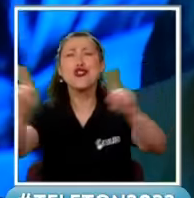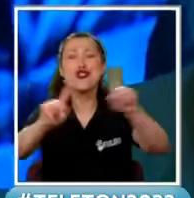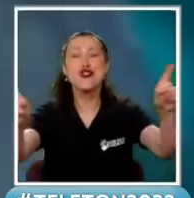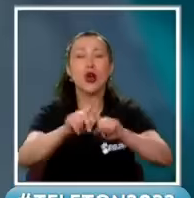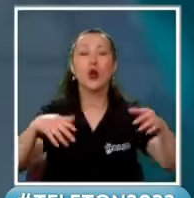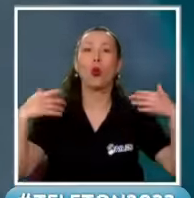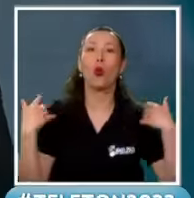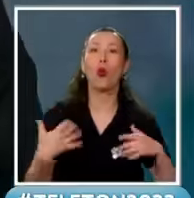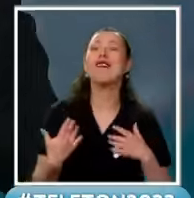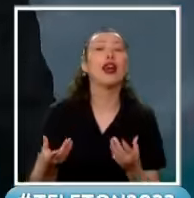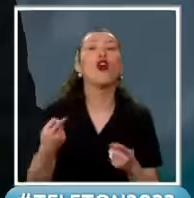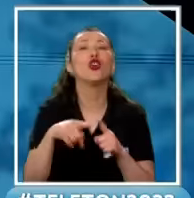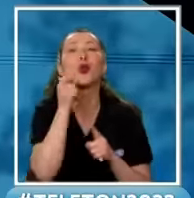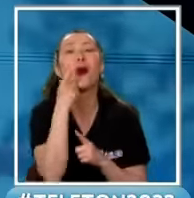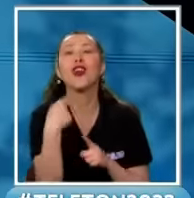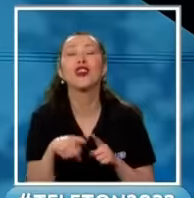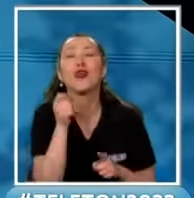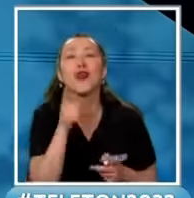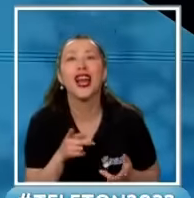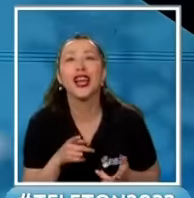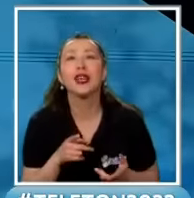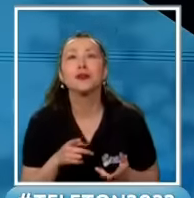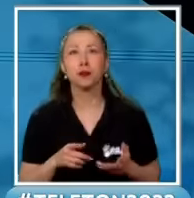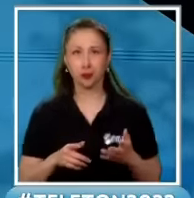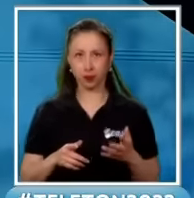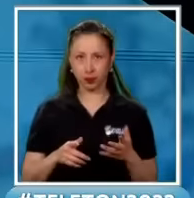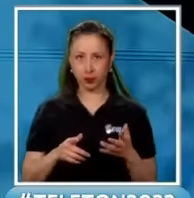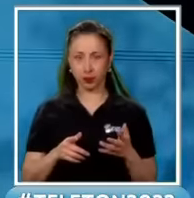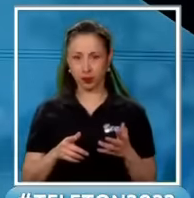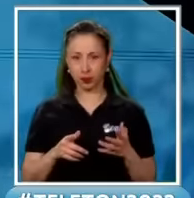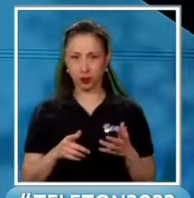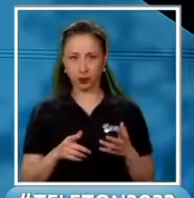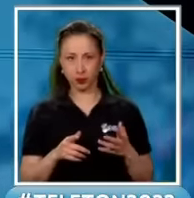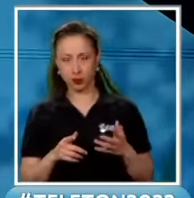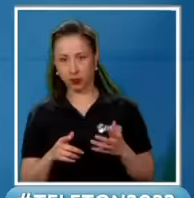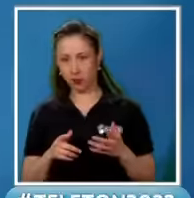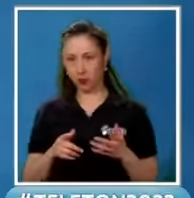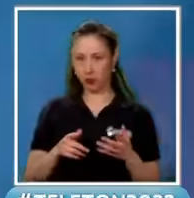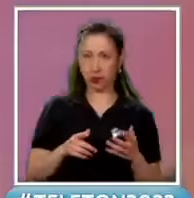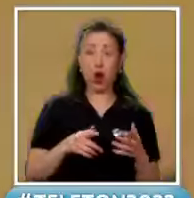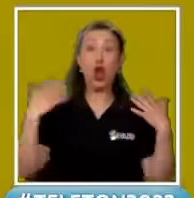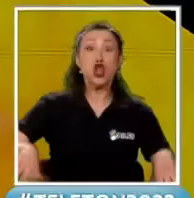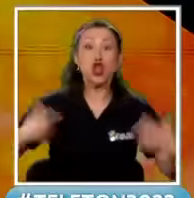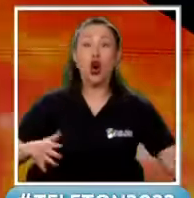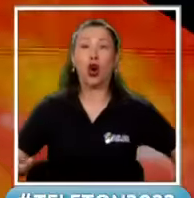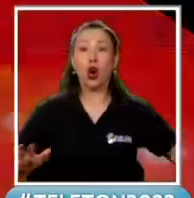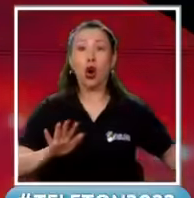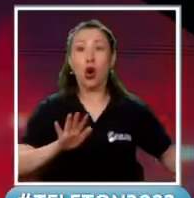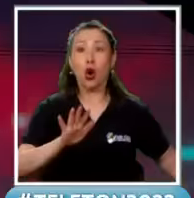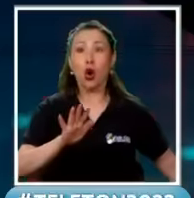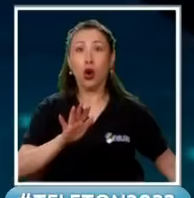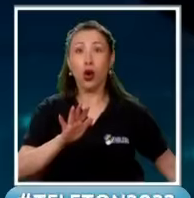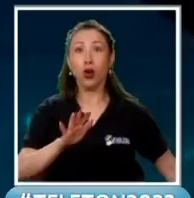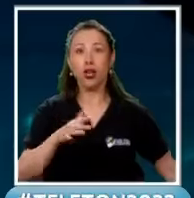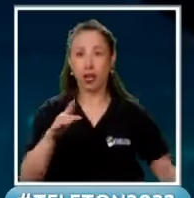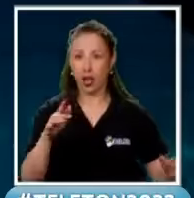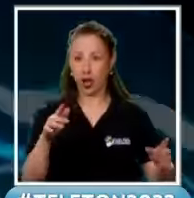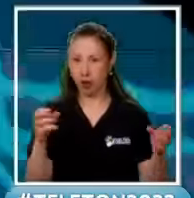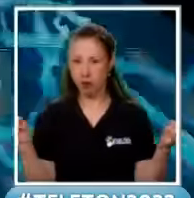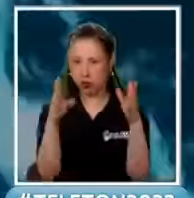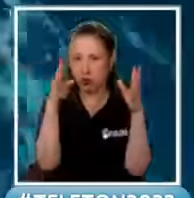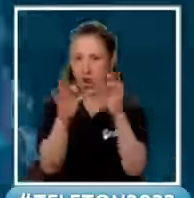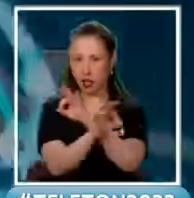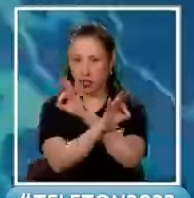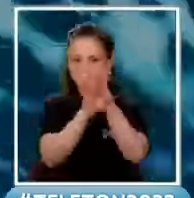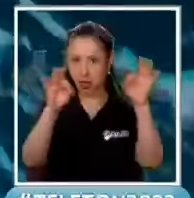Oye, ¿qué más podía hacer? I can speak in another language. ¡Run! Puedo hacer efectos especiales.